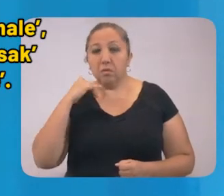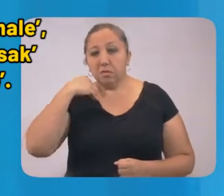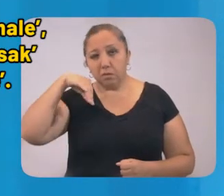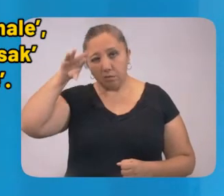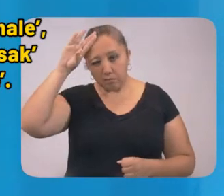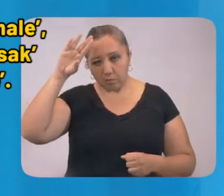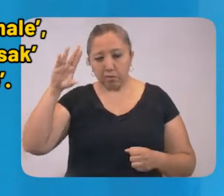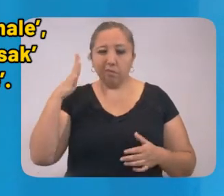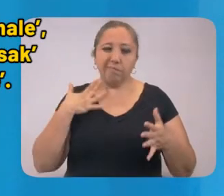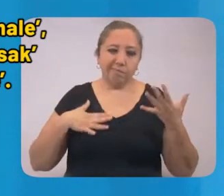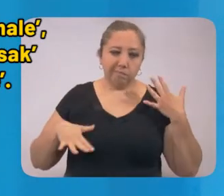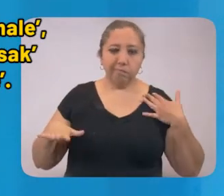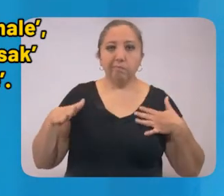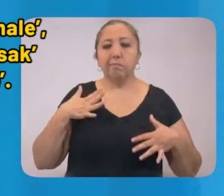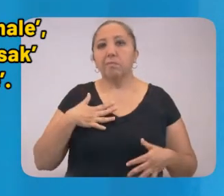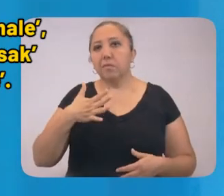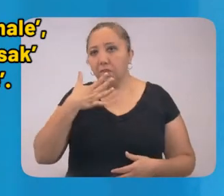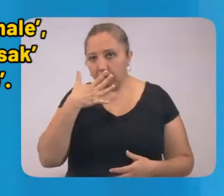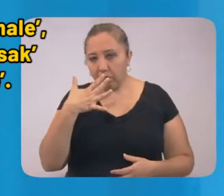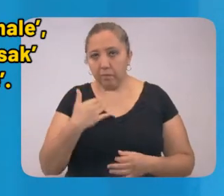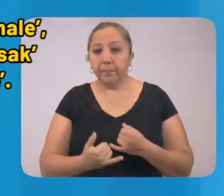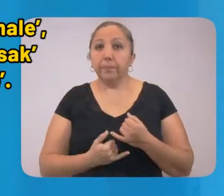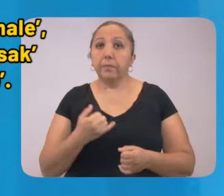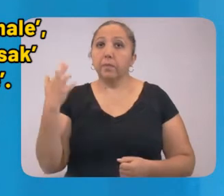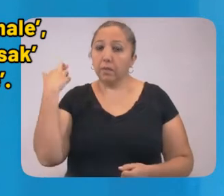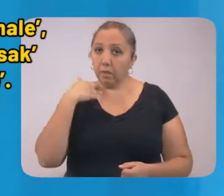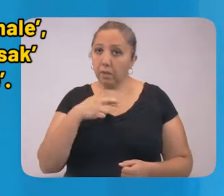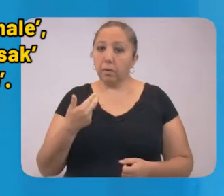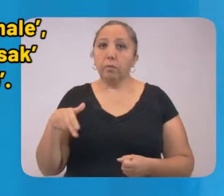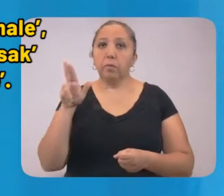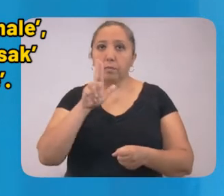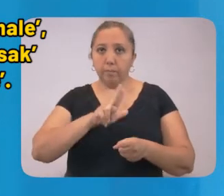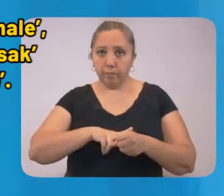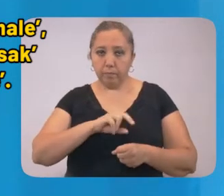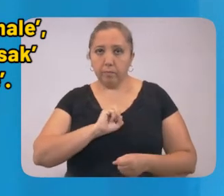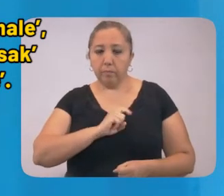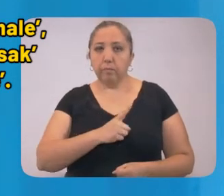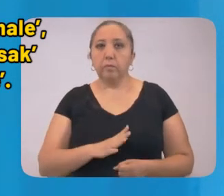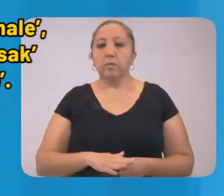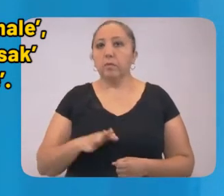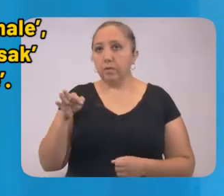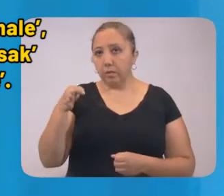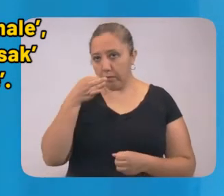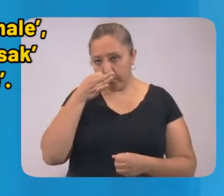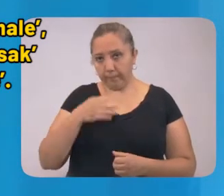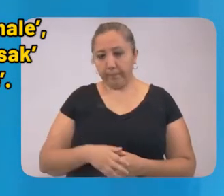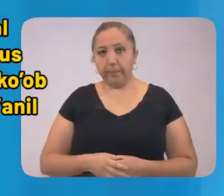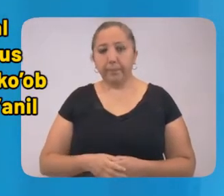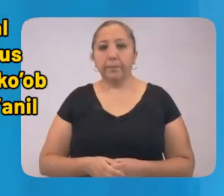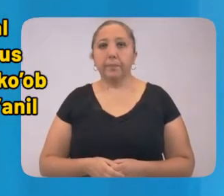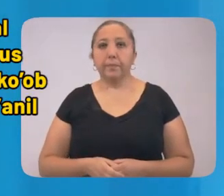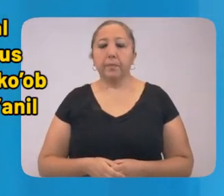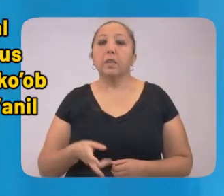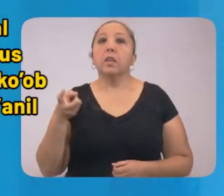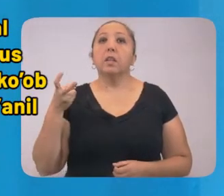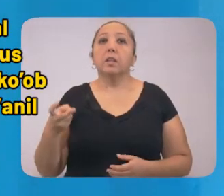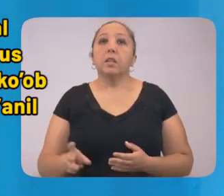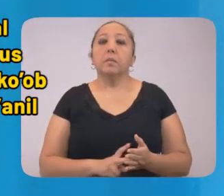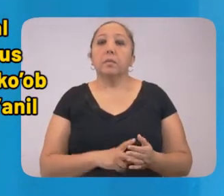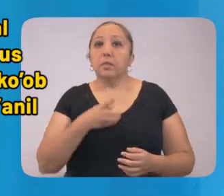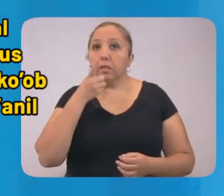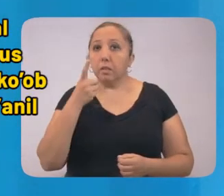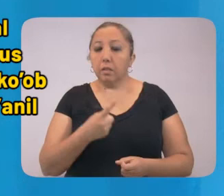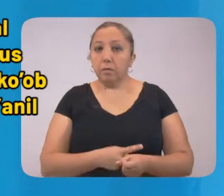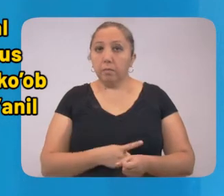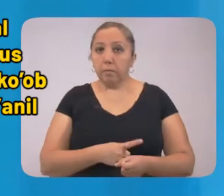presentan fiebre cansancio o tos seca acudir de inmediato al centro de salud más cercano en esta fase de